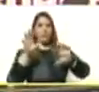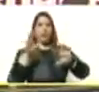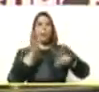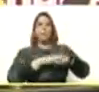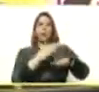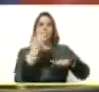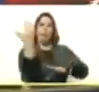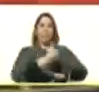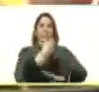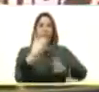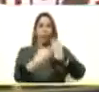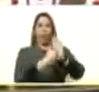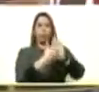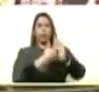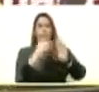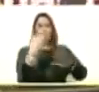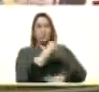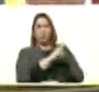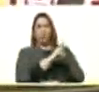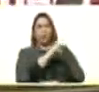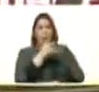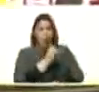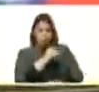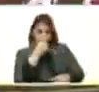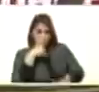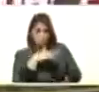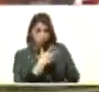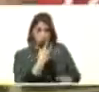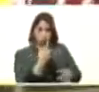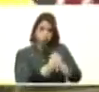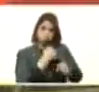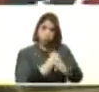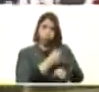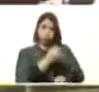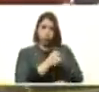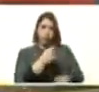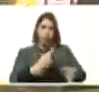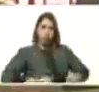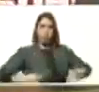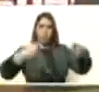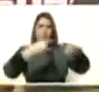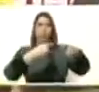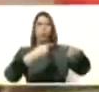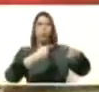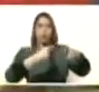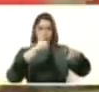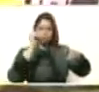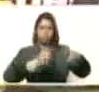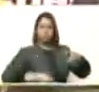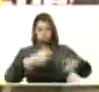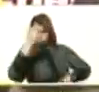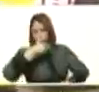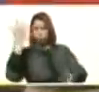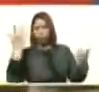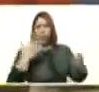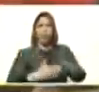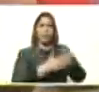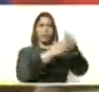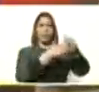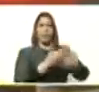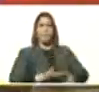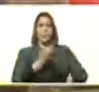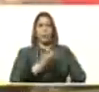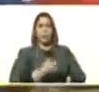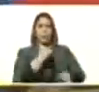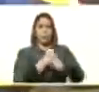revolución bolivariana? Pero hay un pueblo trabajador, presidente, que está restiado con usted, que es el líder fundamental de la clase obrera. Un